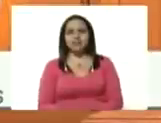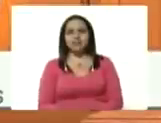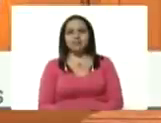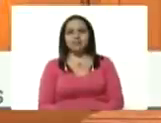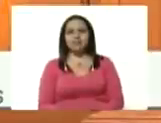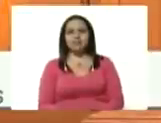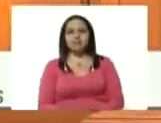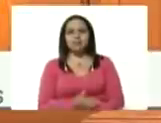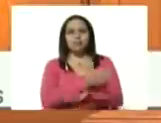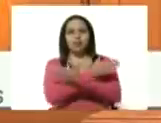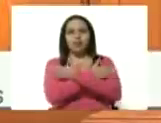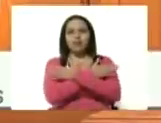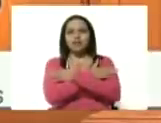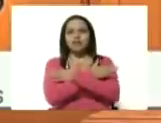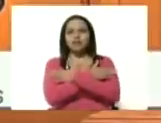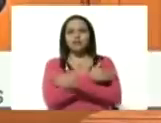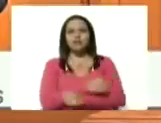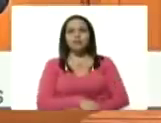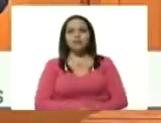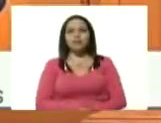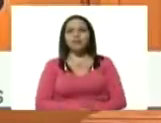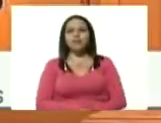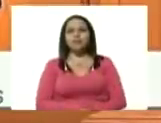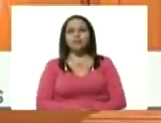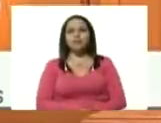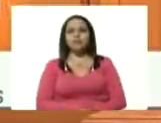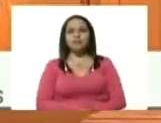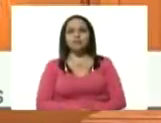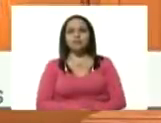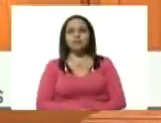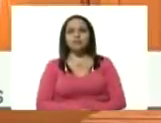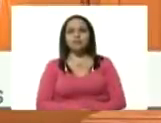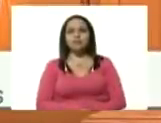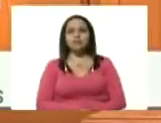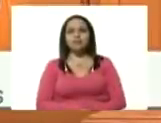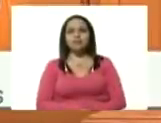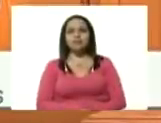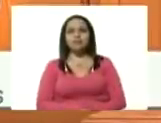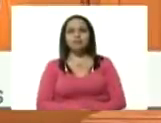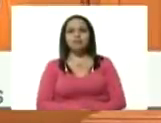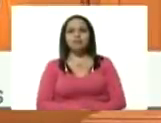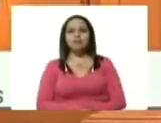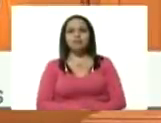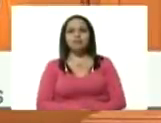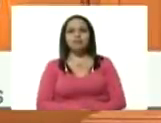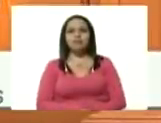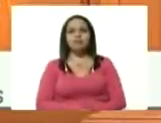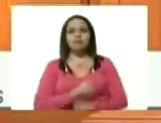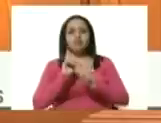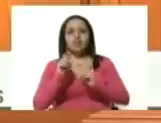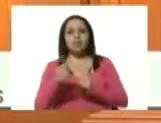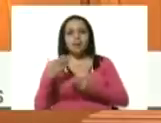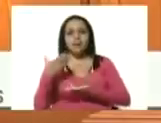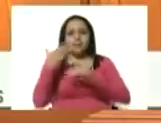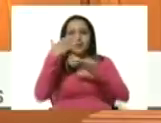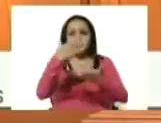Carrillo, un abrazo, Diógenes. Diógenes y su lámpara, ¿no? Bueno, también el